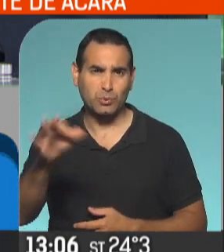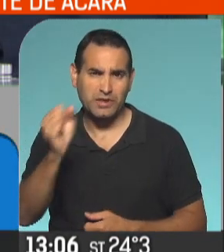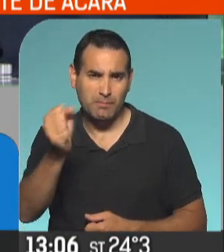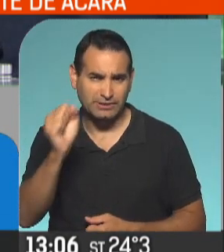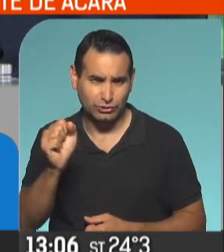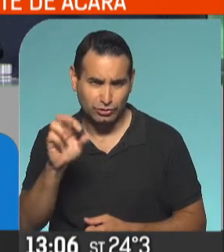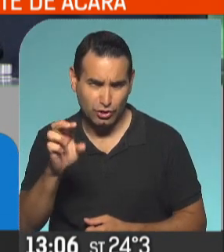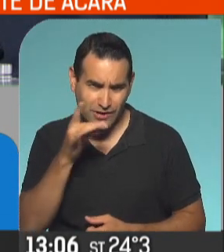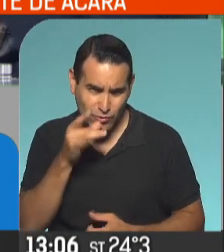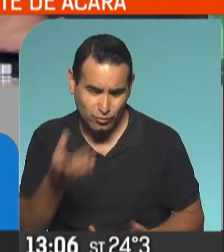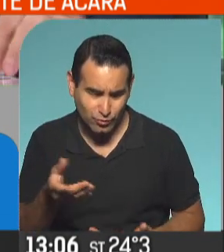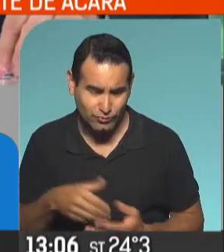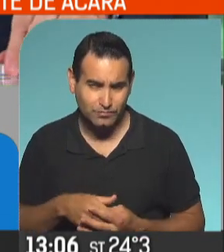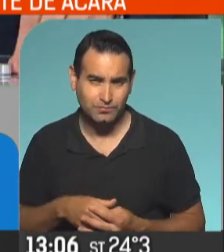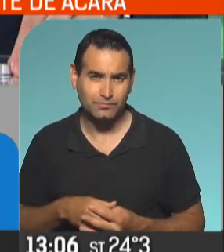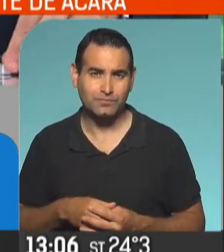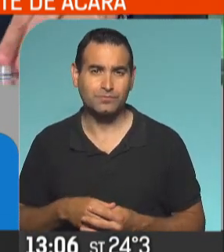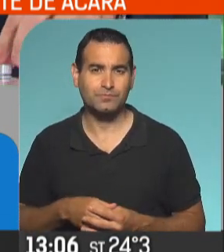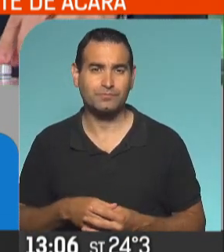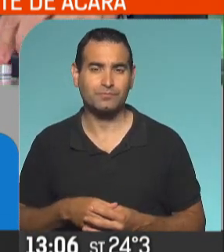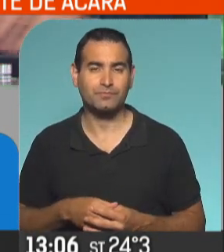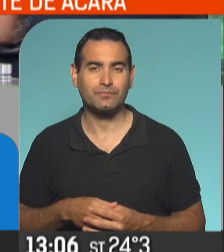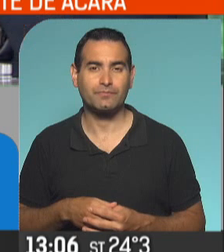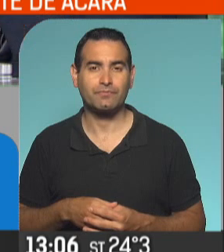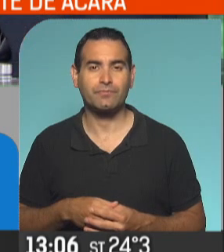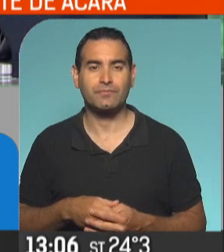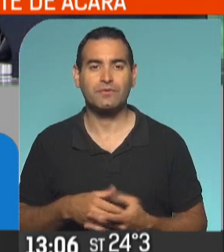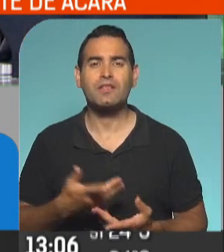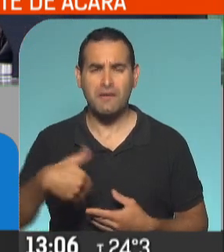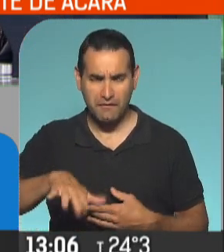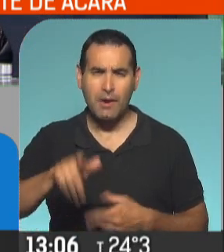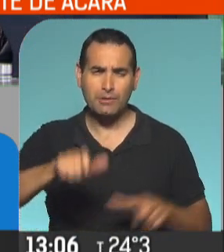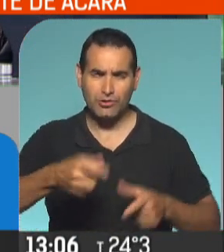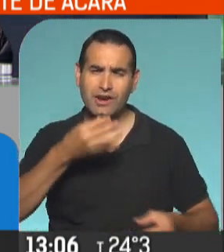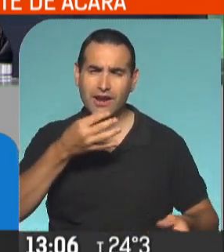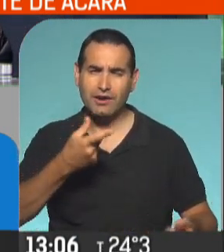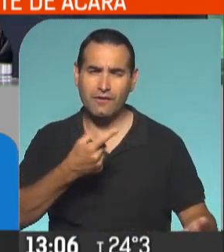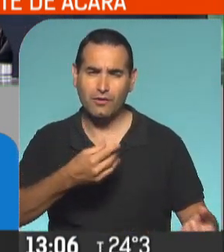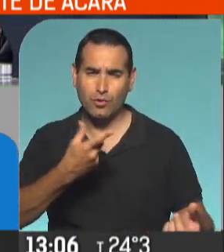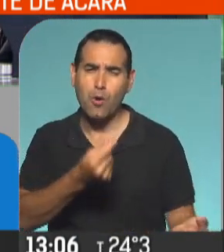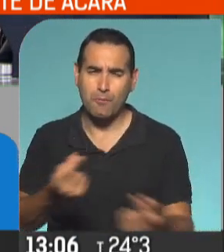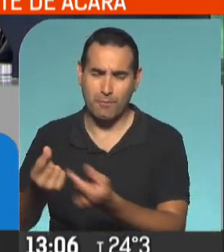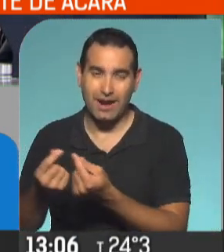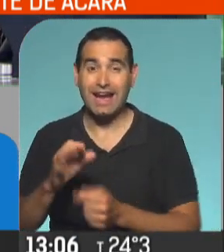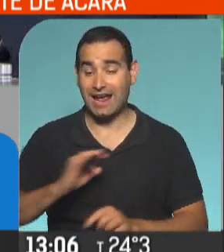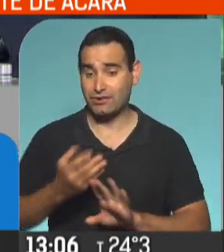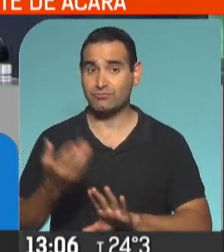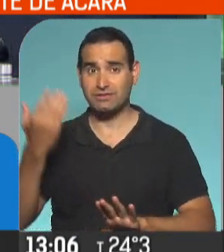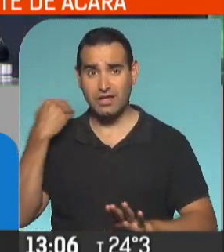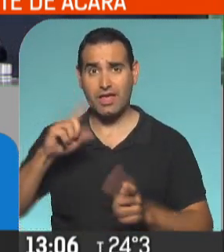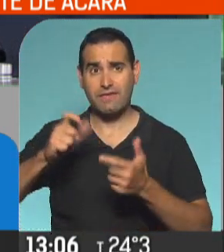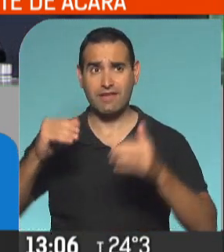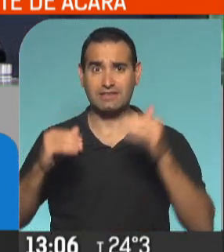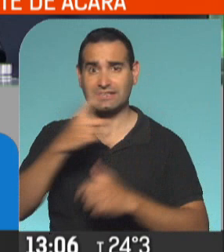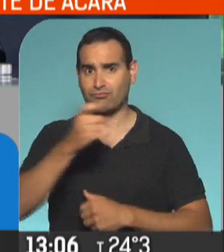pesos creemos que bueno la demanda se va a dar hay una brecha interesante por más que el año pasado la brecha fue del